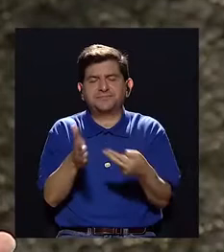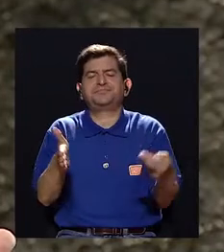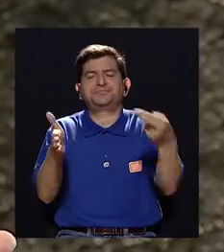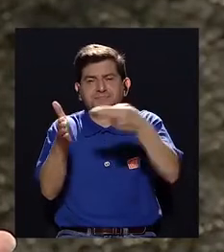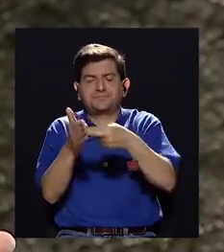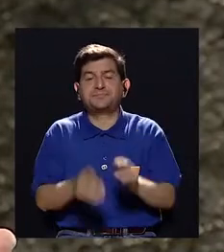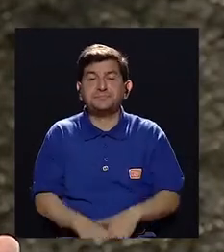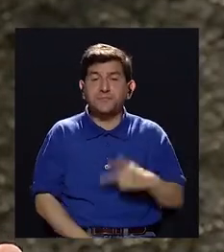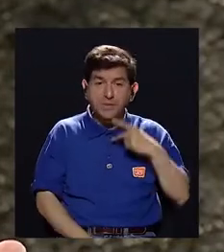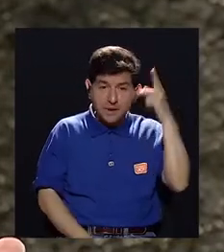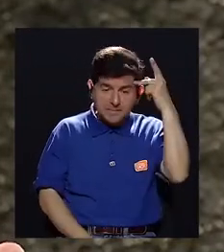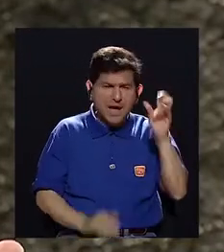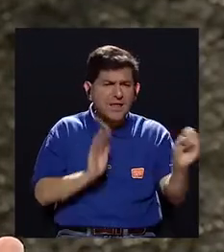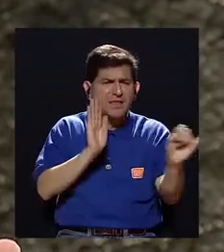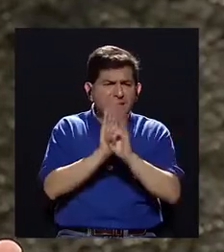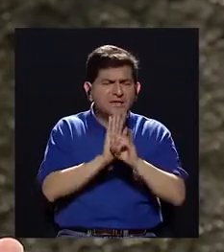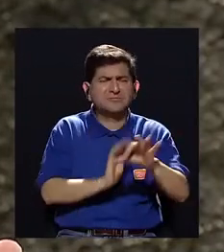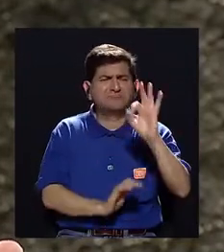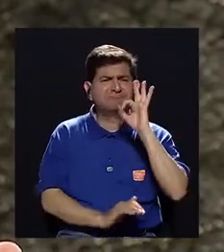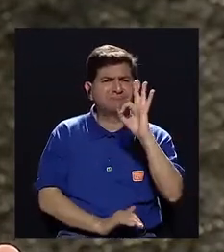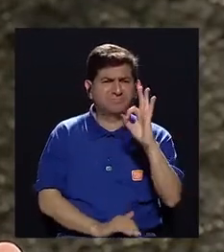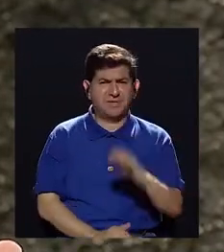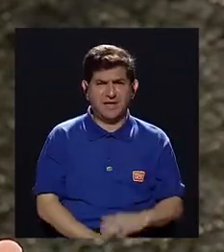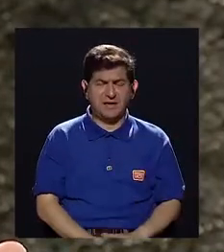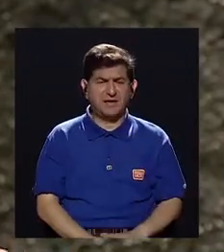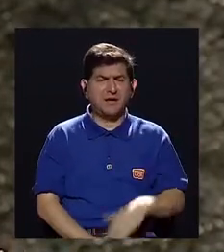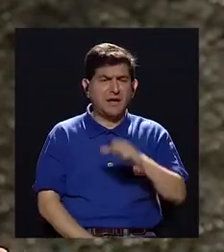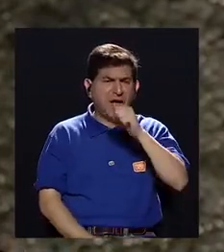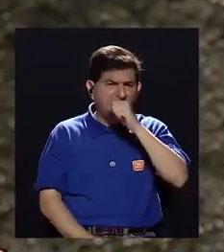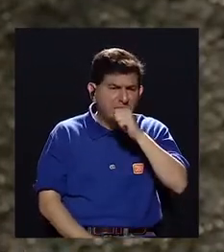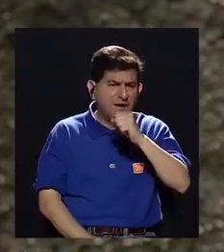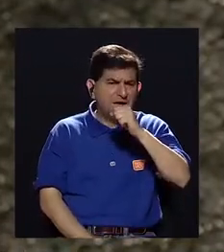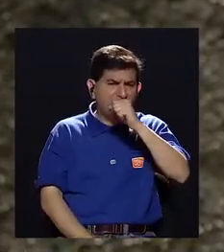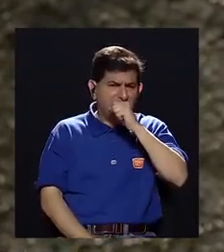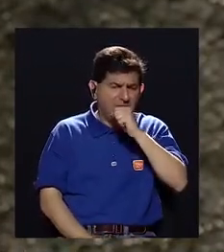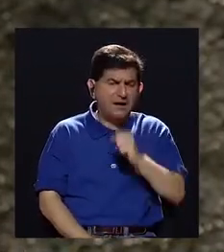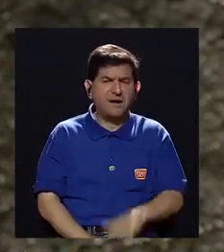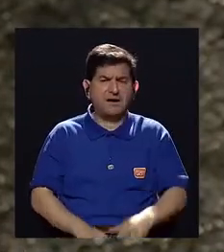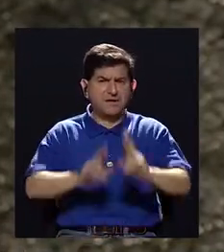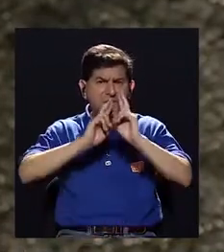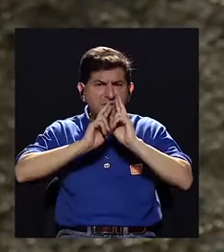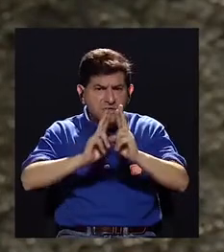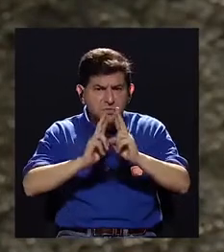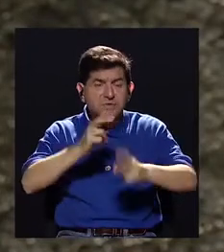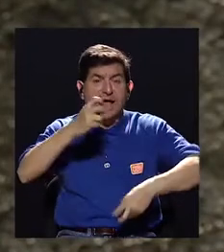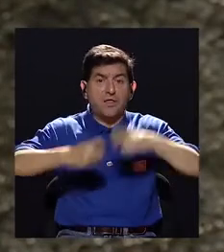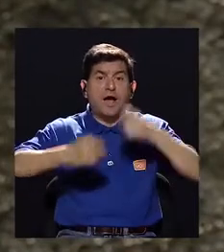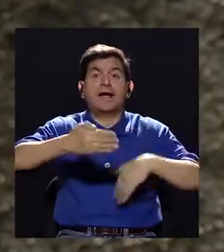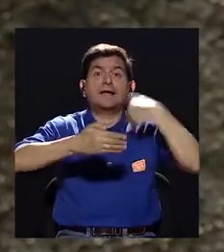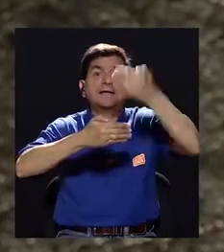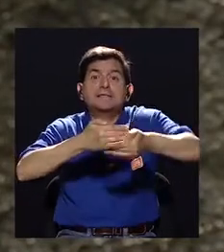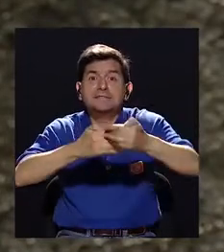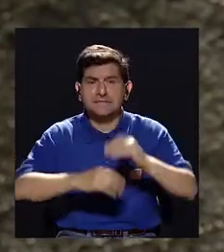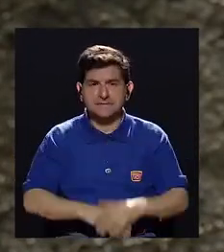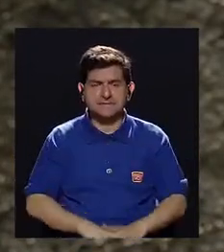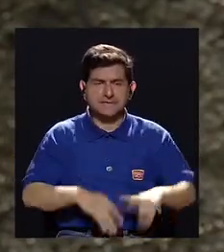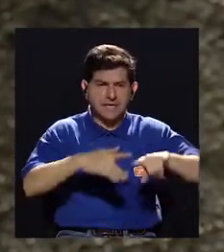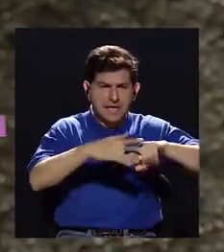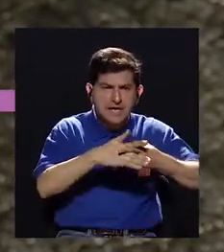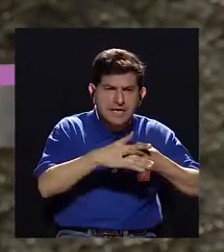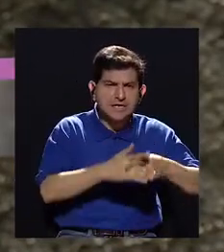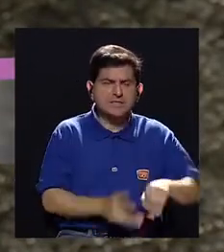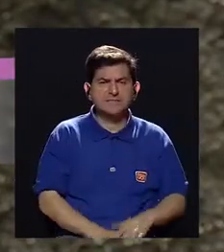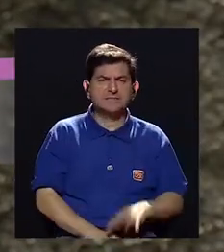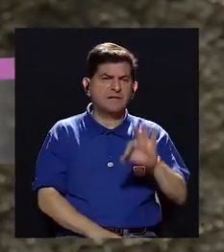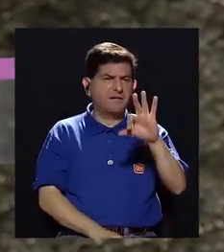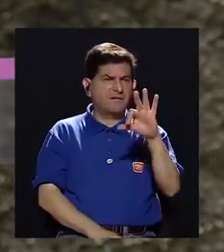síntomas recurrentes. Los padres identifican muy bien cuál es la tos que va a derivar en una crisis. Inicia